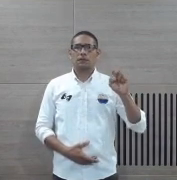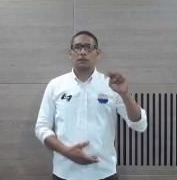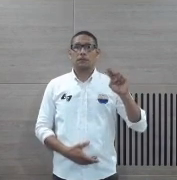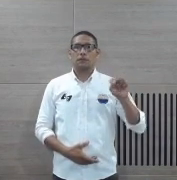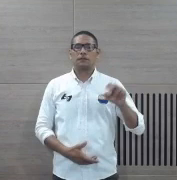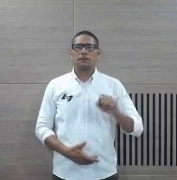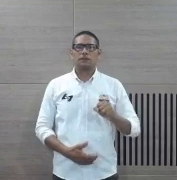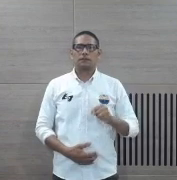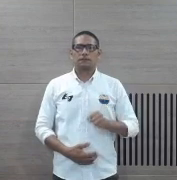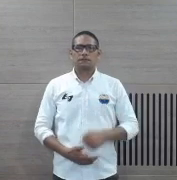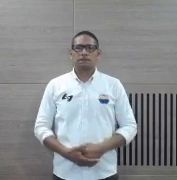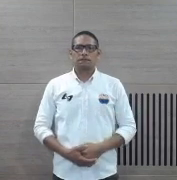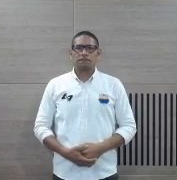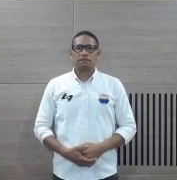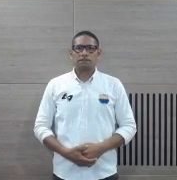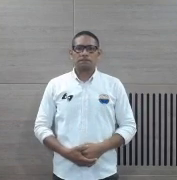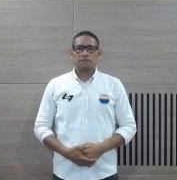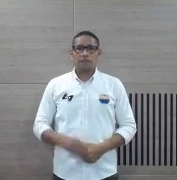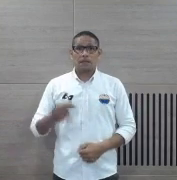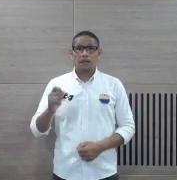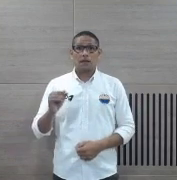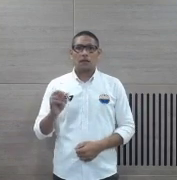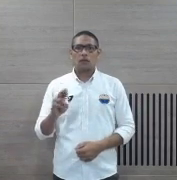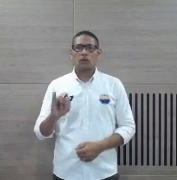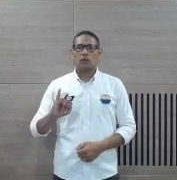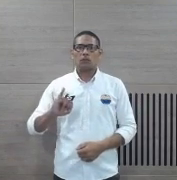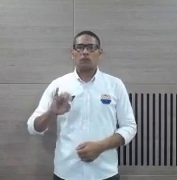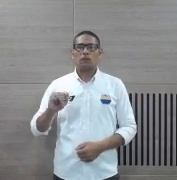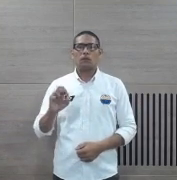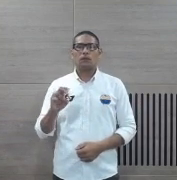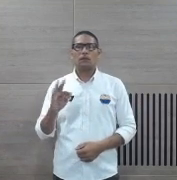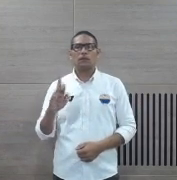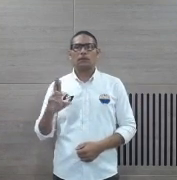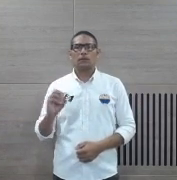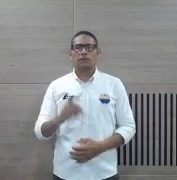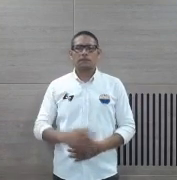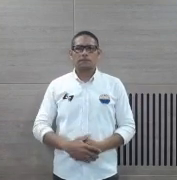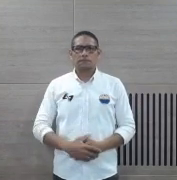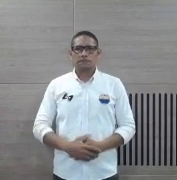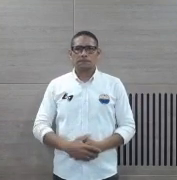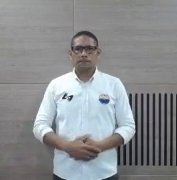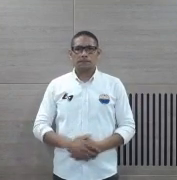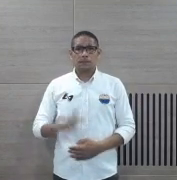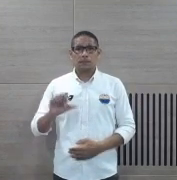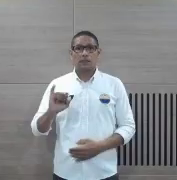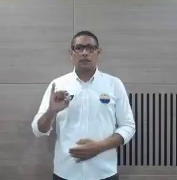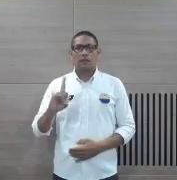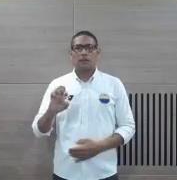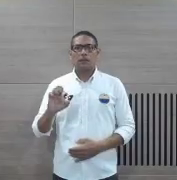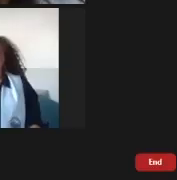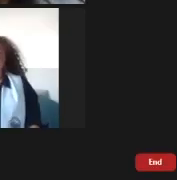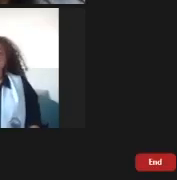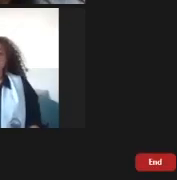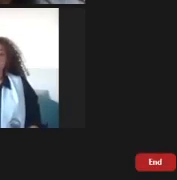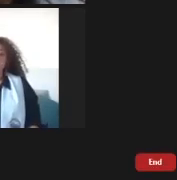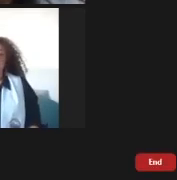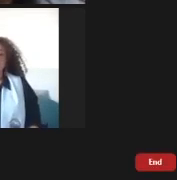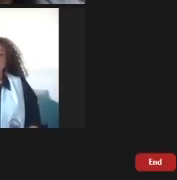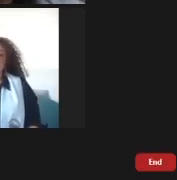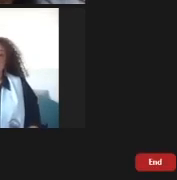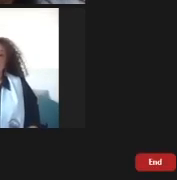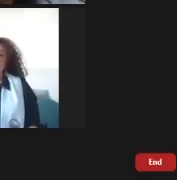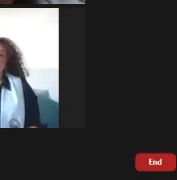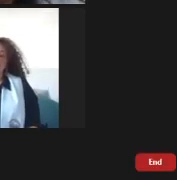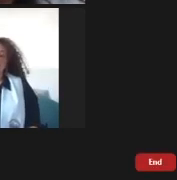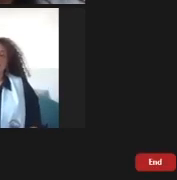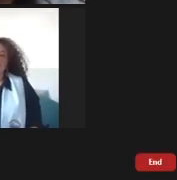Héctor Julio Montejo Navarro. Lady Laura Rada Correa. Ana Karina Salas Valera.